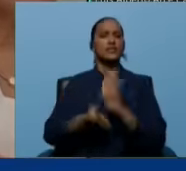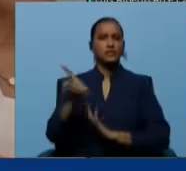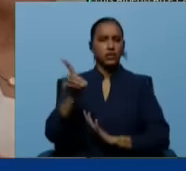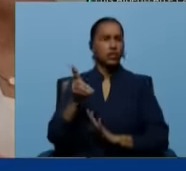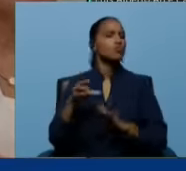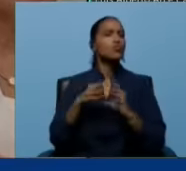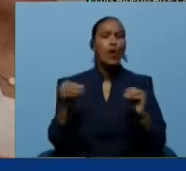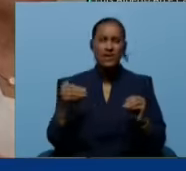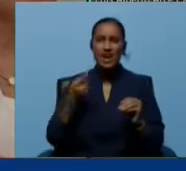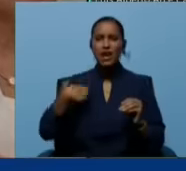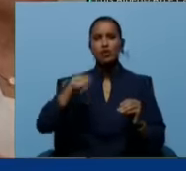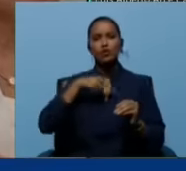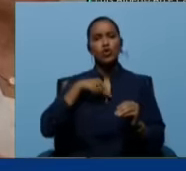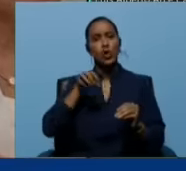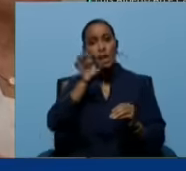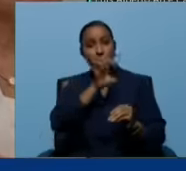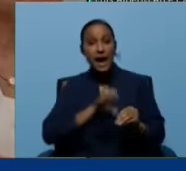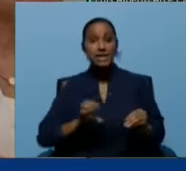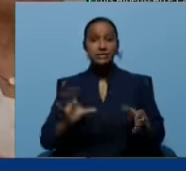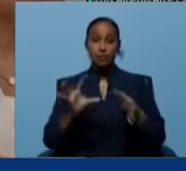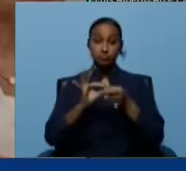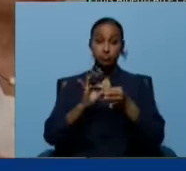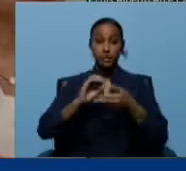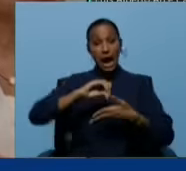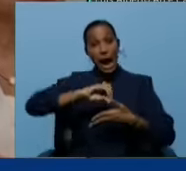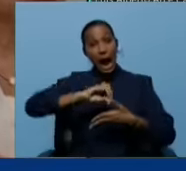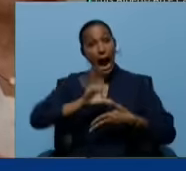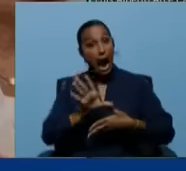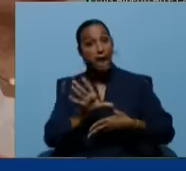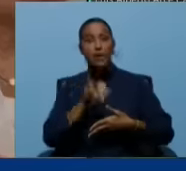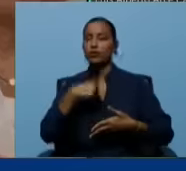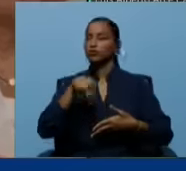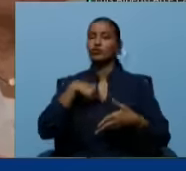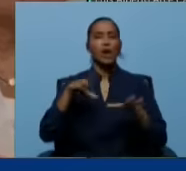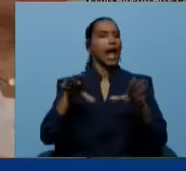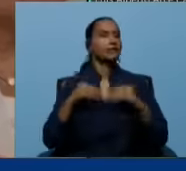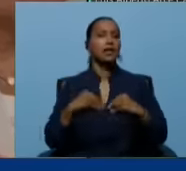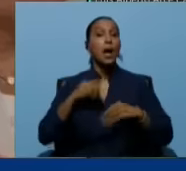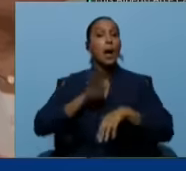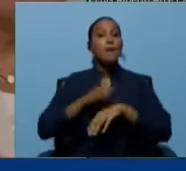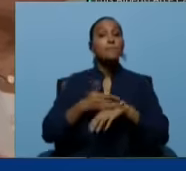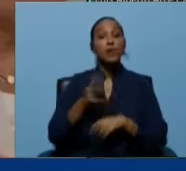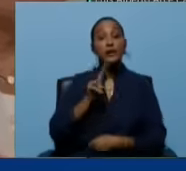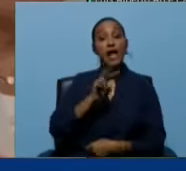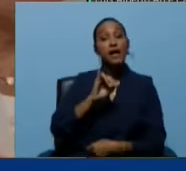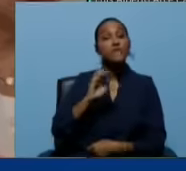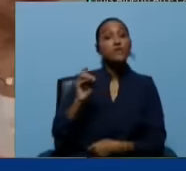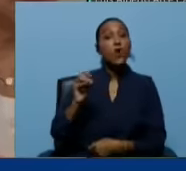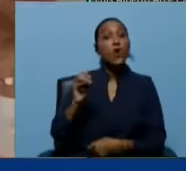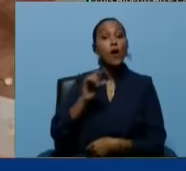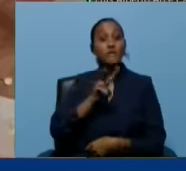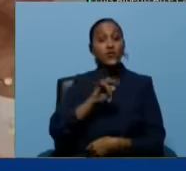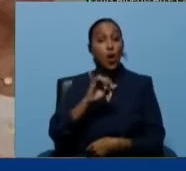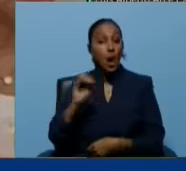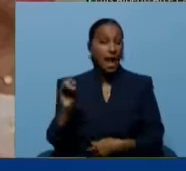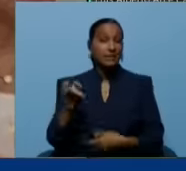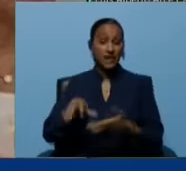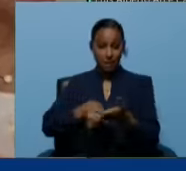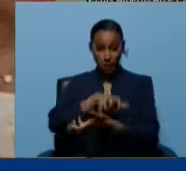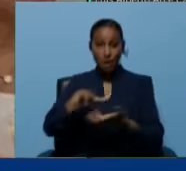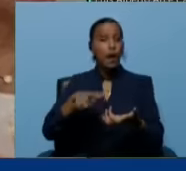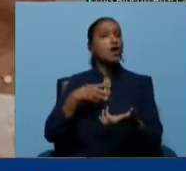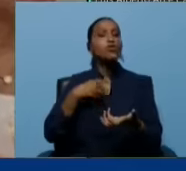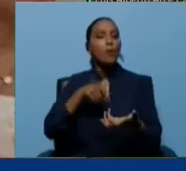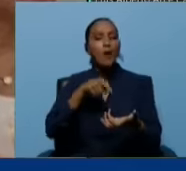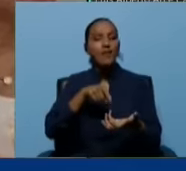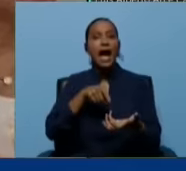alianza. La violencia no puede convertirse en una práctica política en nuestra región, y mucho